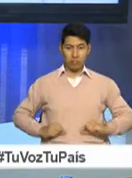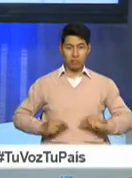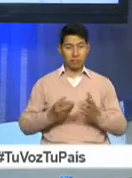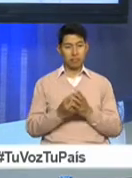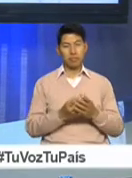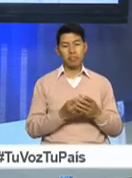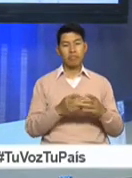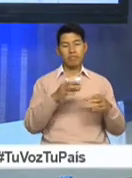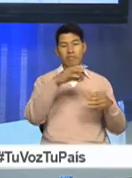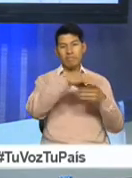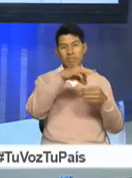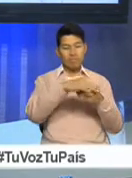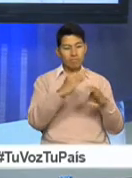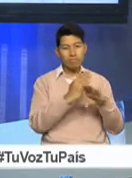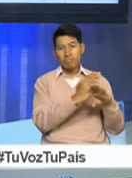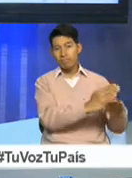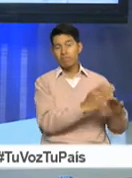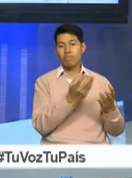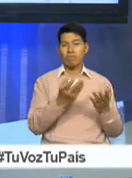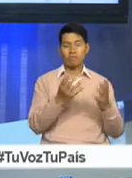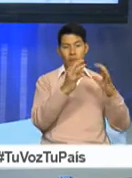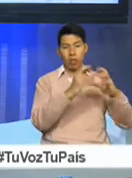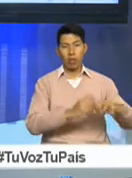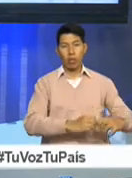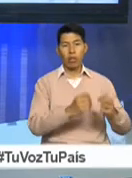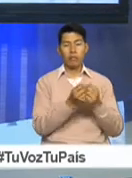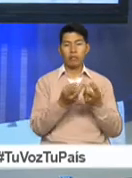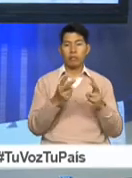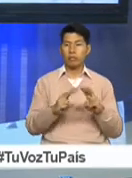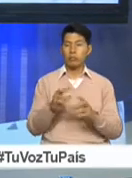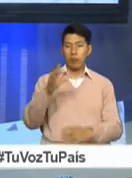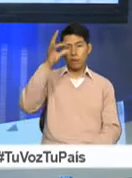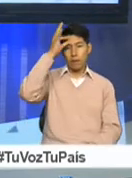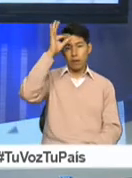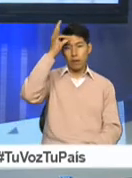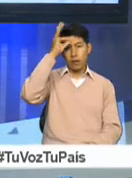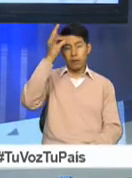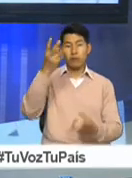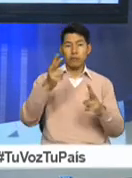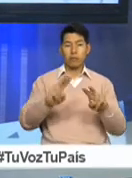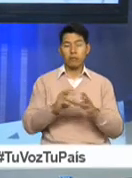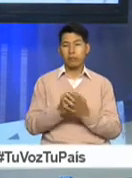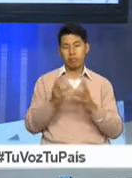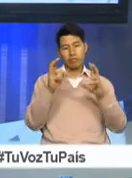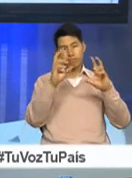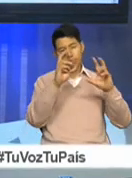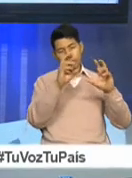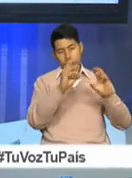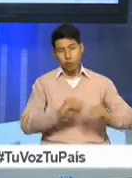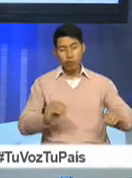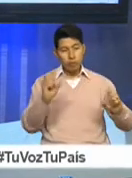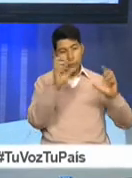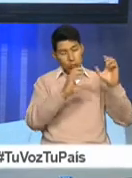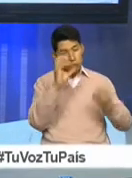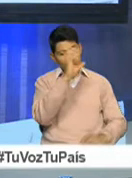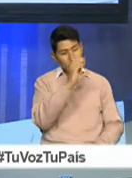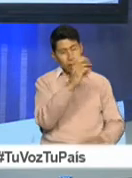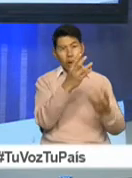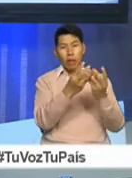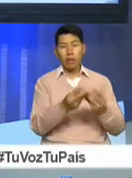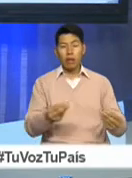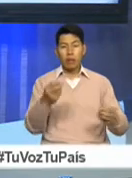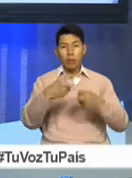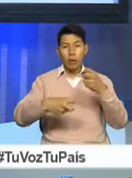votación del senado que pretende derogar la mientras que francia busca soluciones a la crisis migratoria rebajando el trámite de las